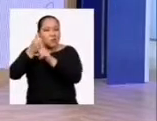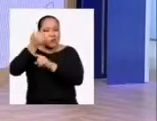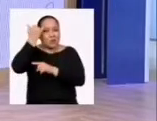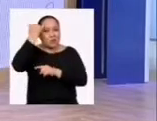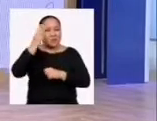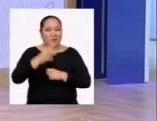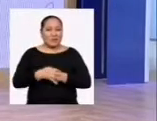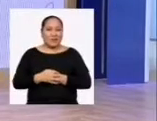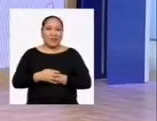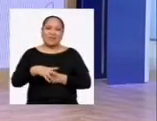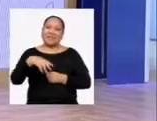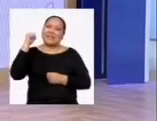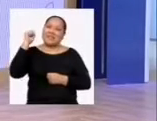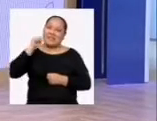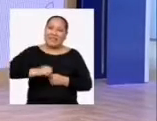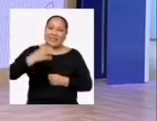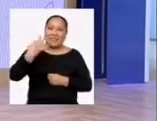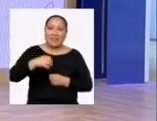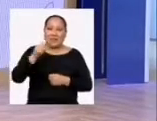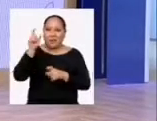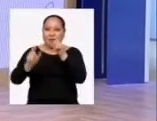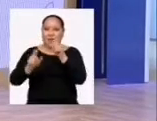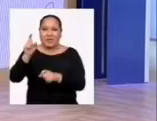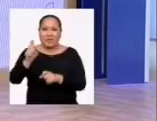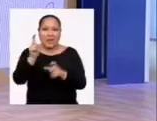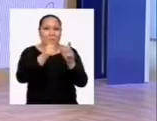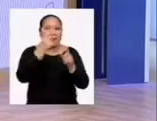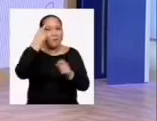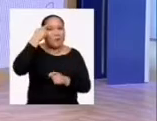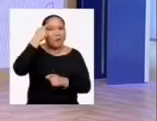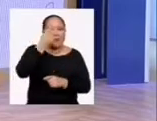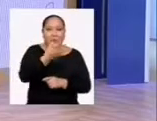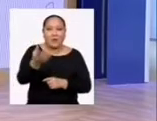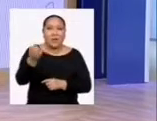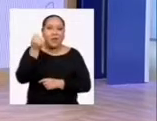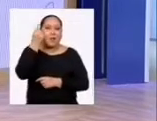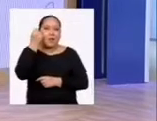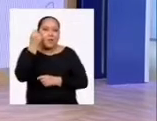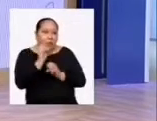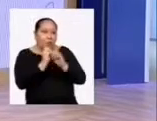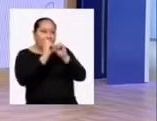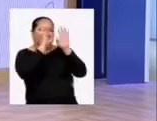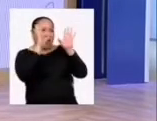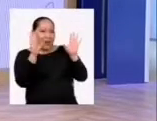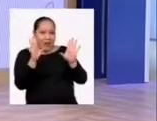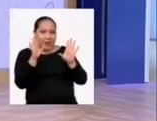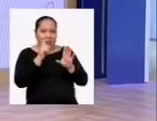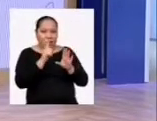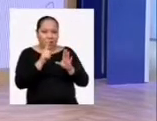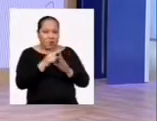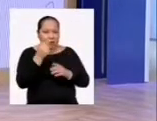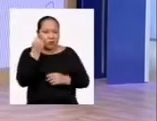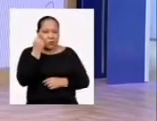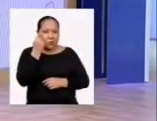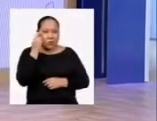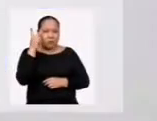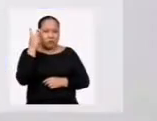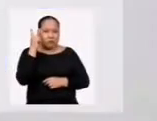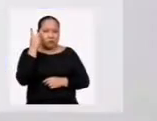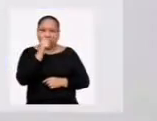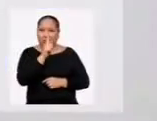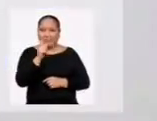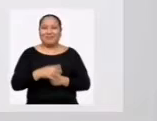sí, siempre pensando en el público definido que debe entenderlo con claridad y sin darle pie a